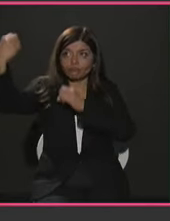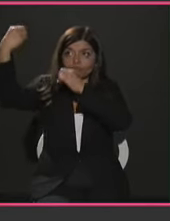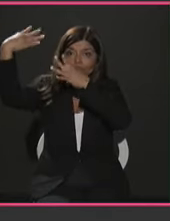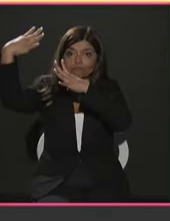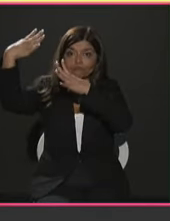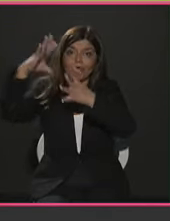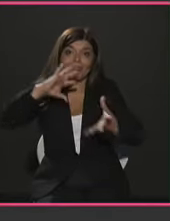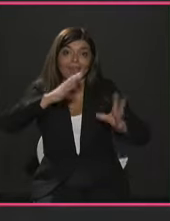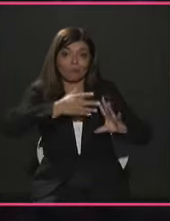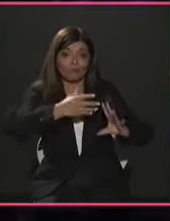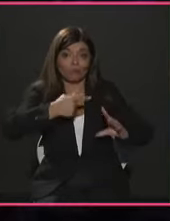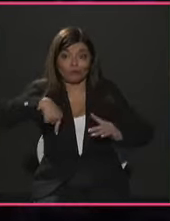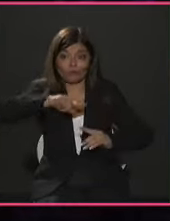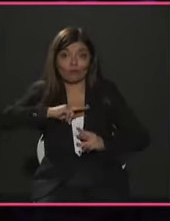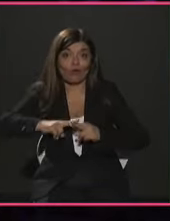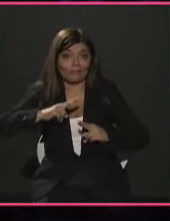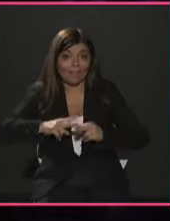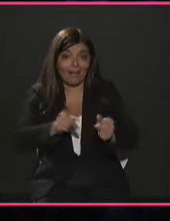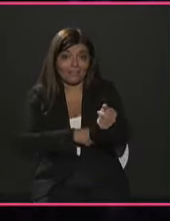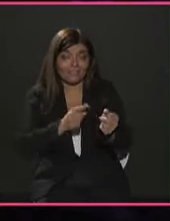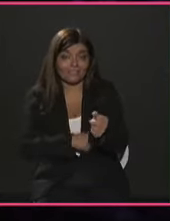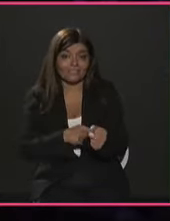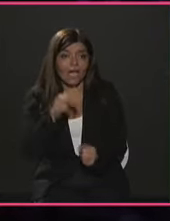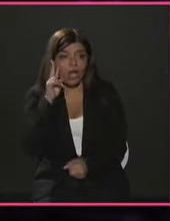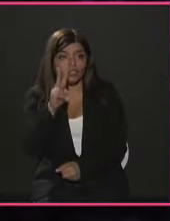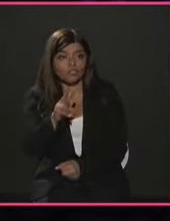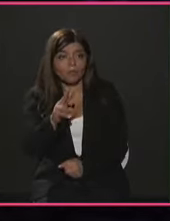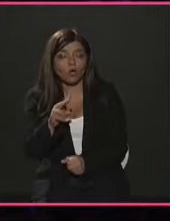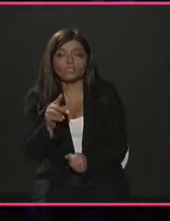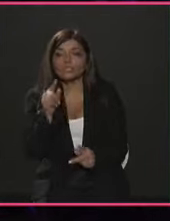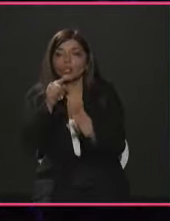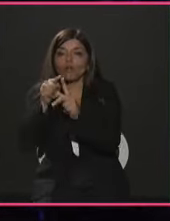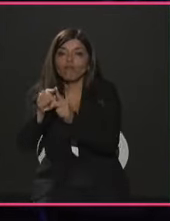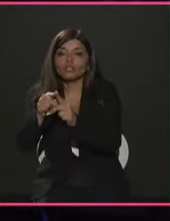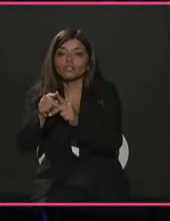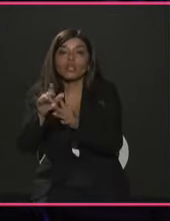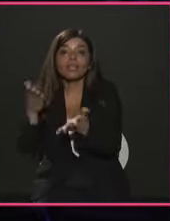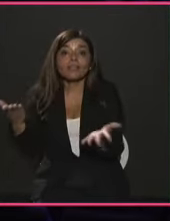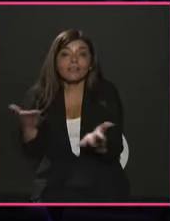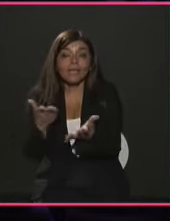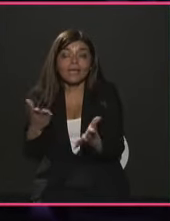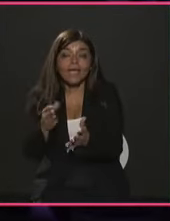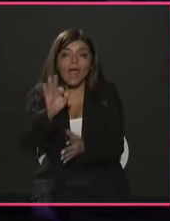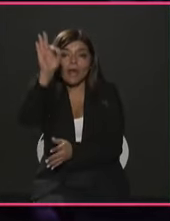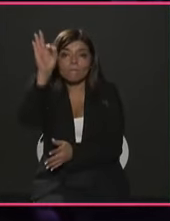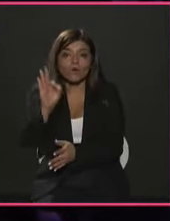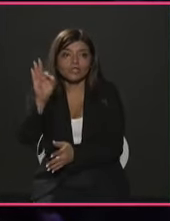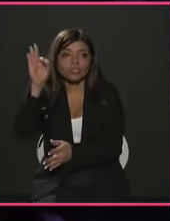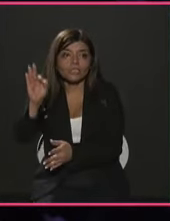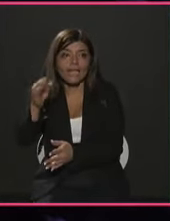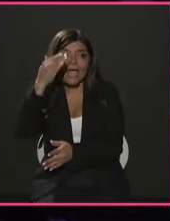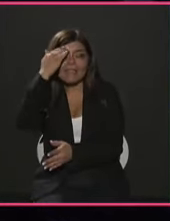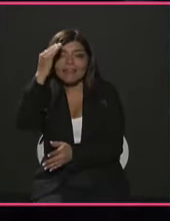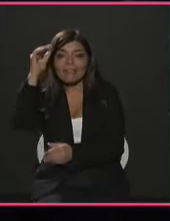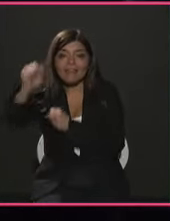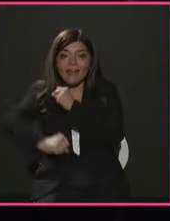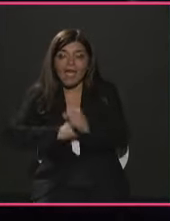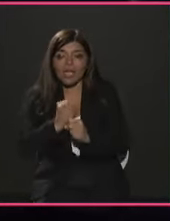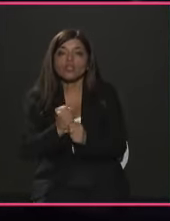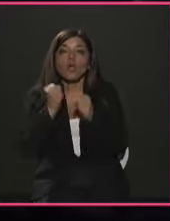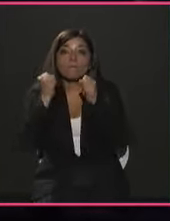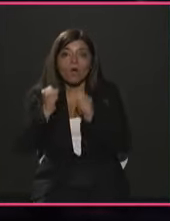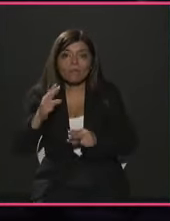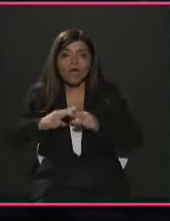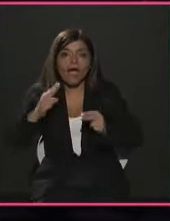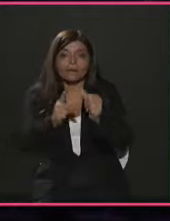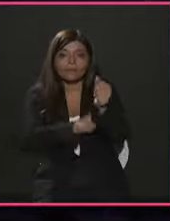del mundo para producir electricidad lo que se muestra ahí son los factores de planta que son en esencia el porcentaje de días del año que podemos producir electricidad